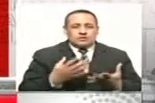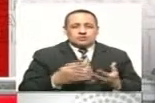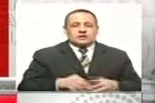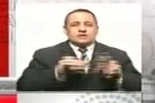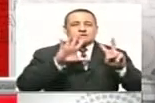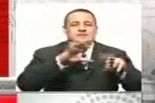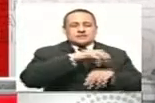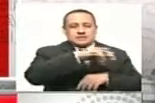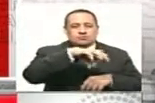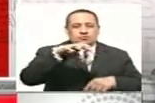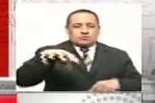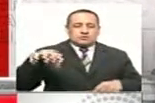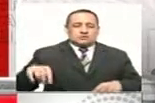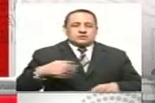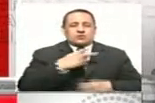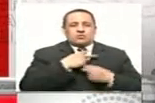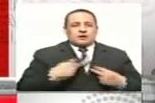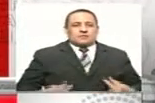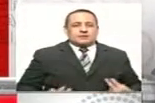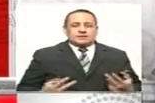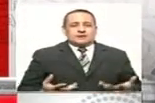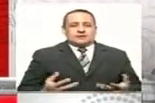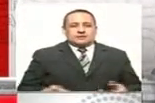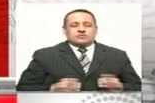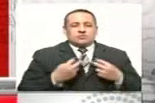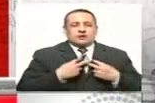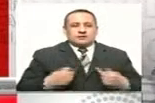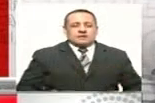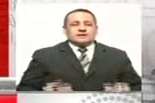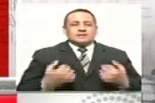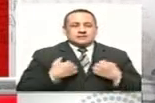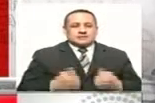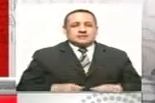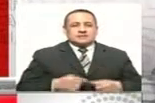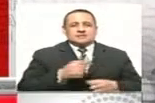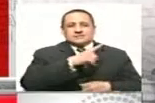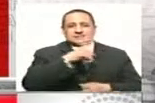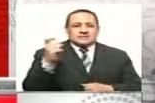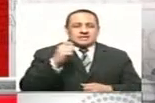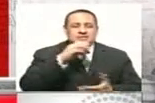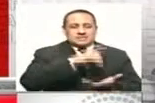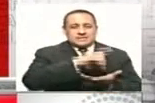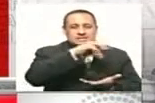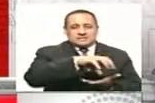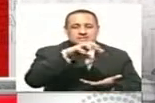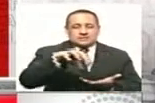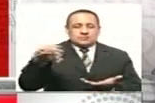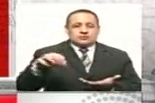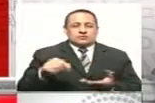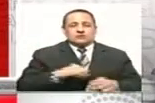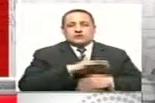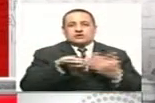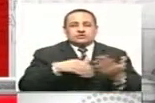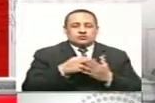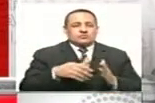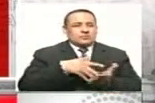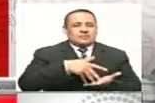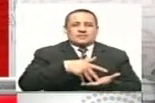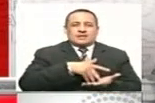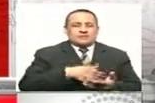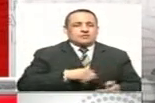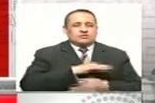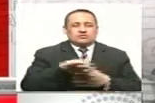7 provincias de Huancavelica. Huancavelica también tiene 100 distritos. En nuestros hospitales es precario.